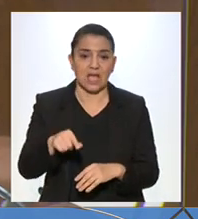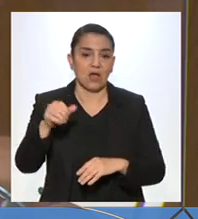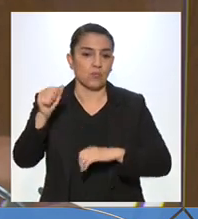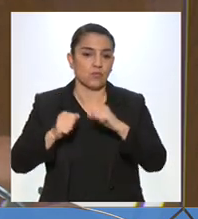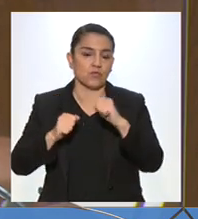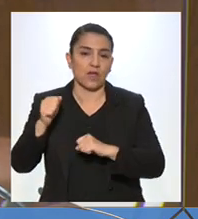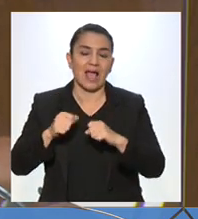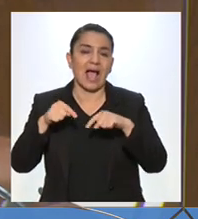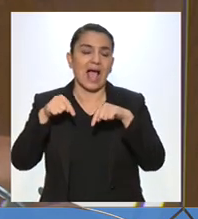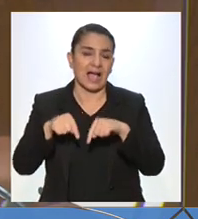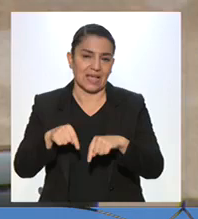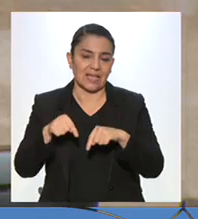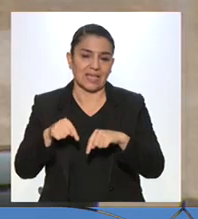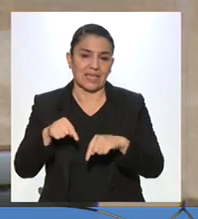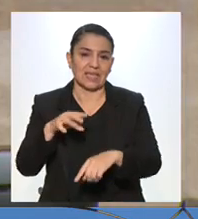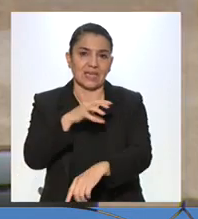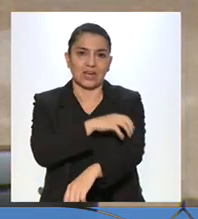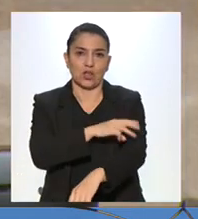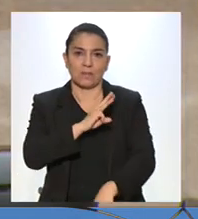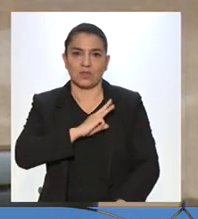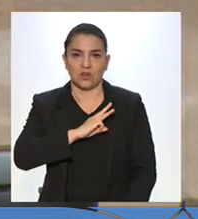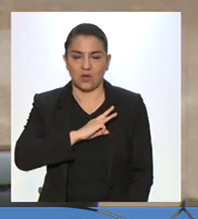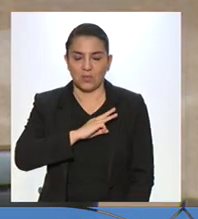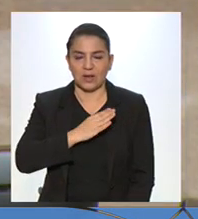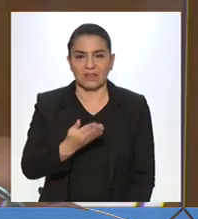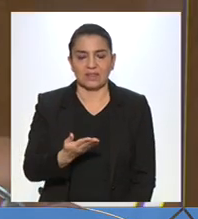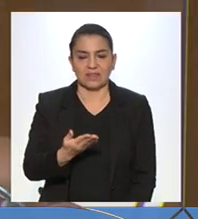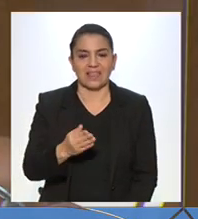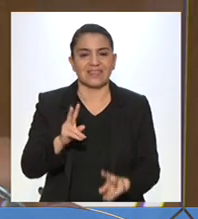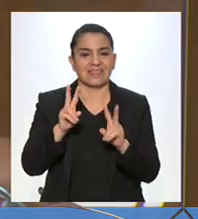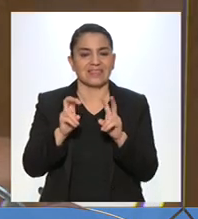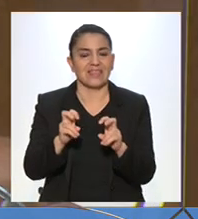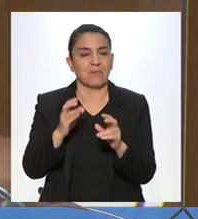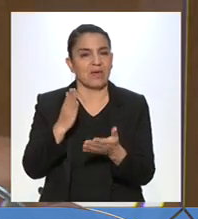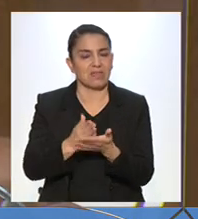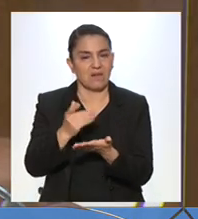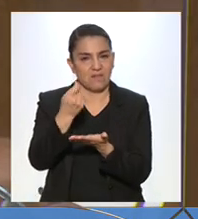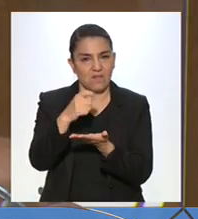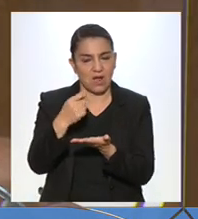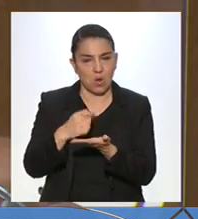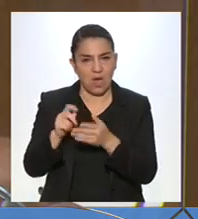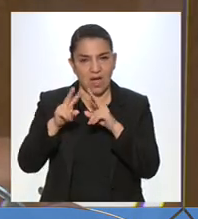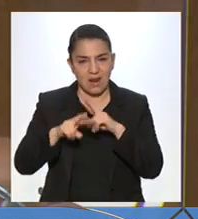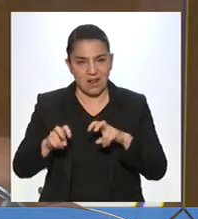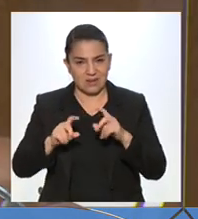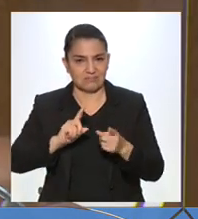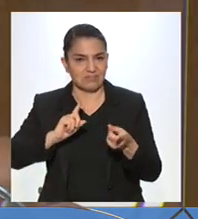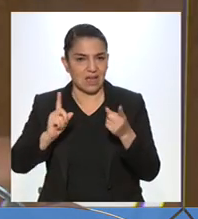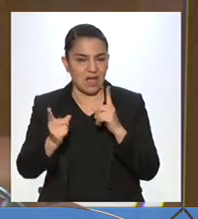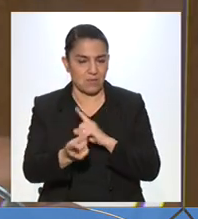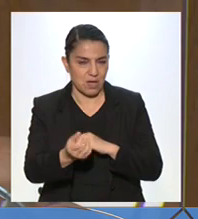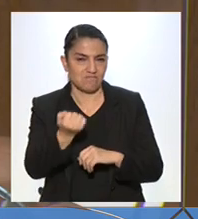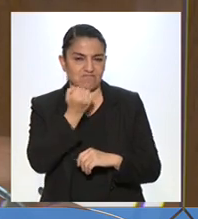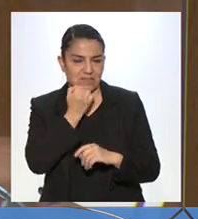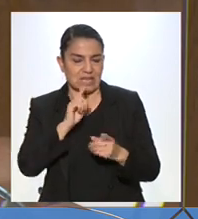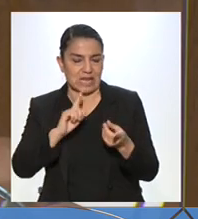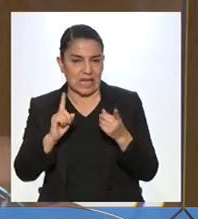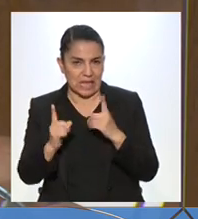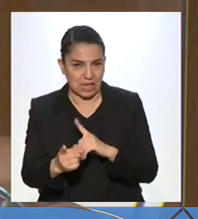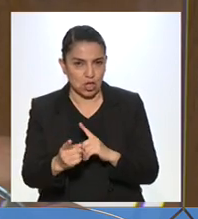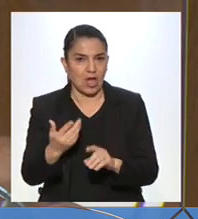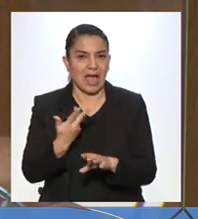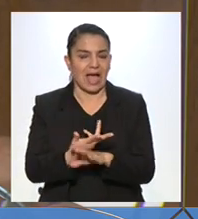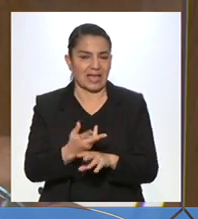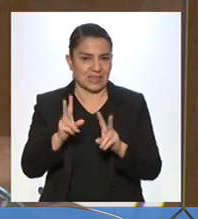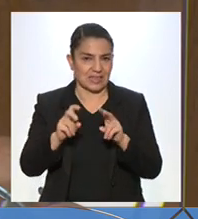aquí en la región metropolitana. Creo que un tema que hay que evaluar, lo que hay que analizar, lo que hay que corregir, hay materias legislativas de por medio, estamos